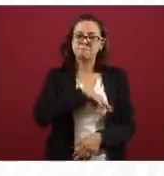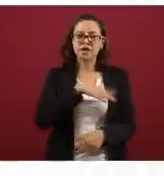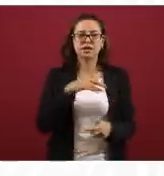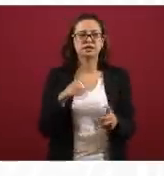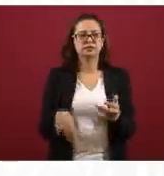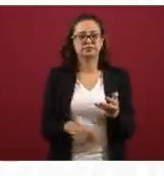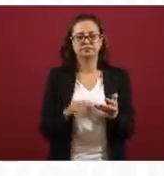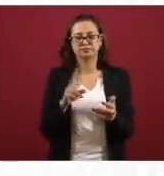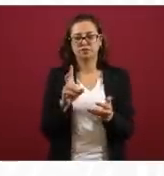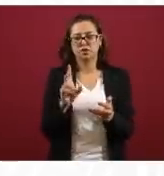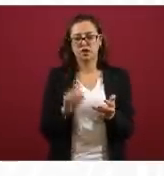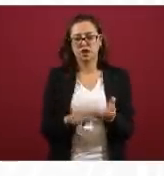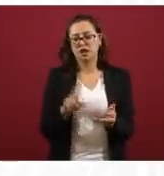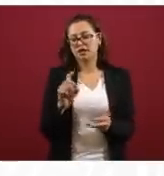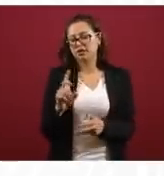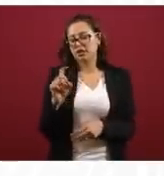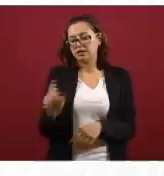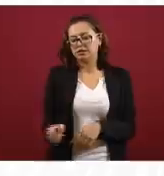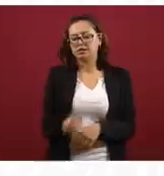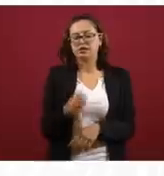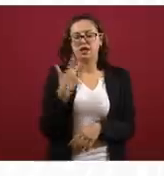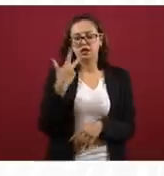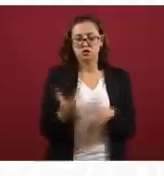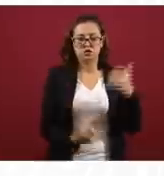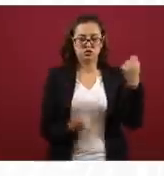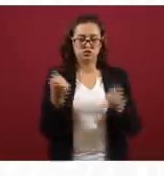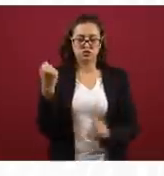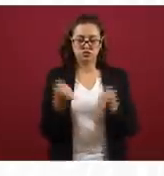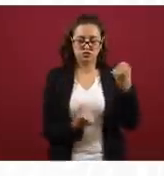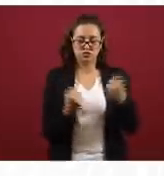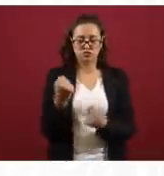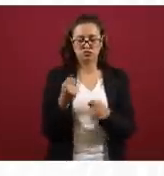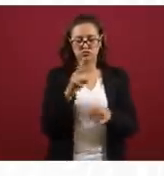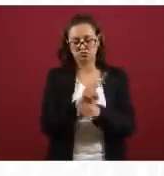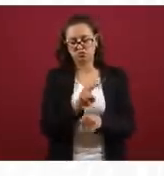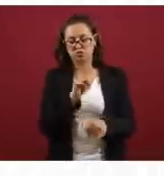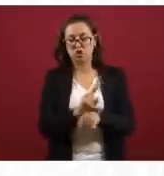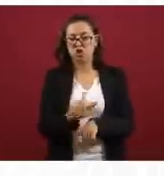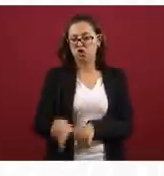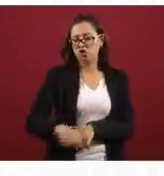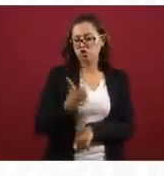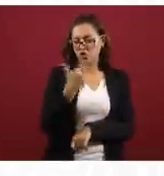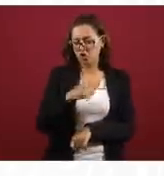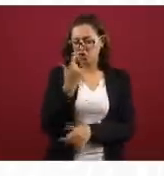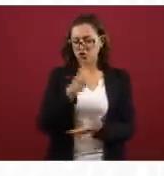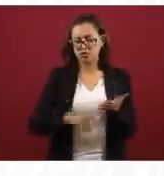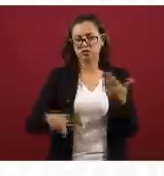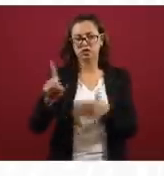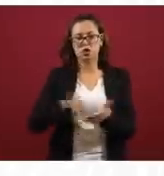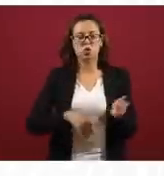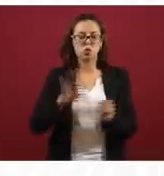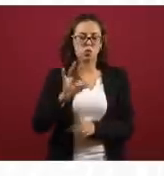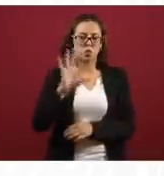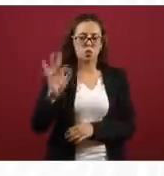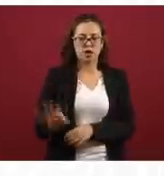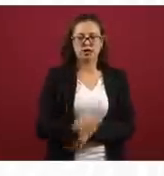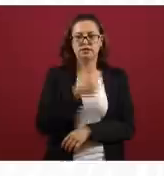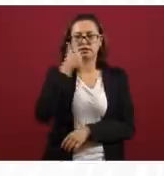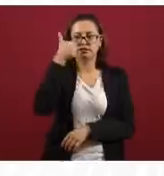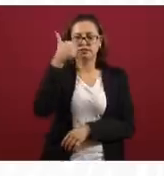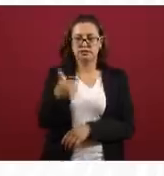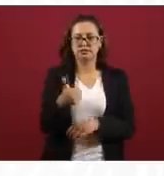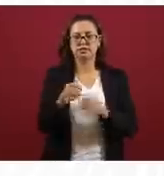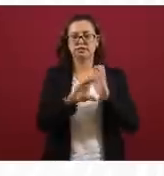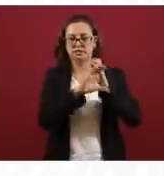calibradas, 38 vehículos verificados, 12 inmovilizados, 46 autotanques, 2